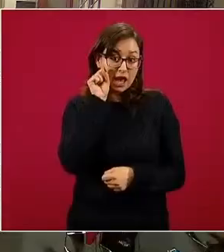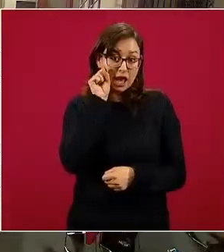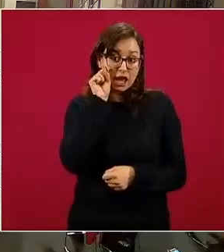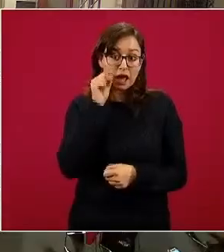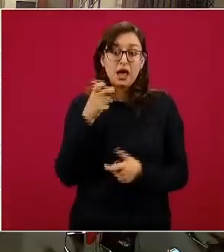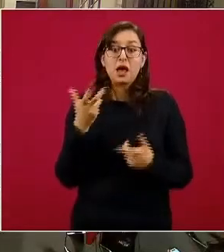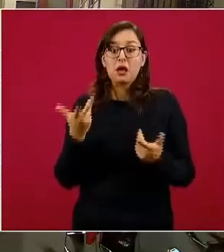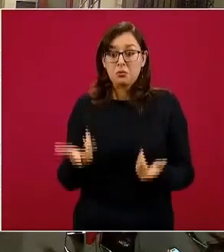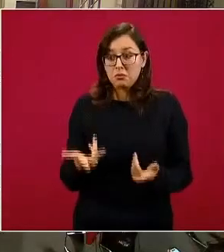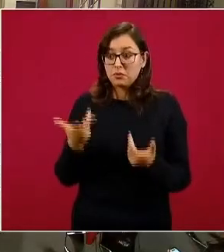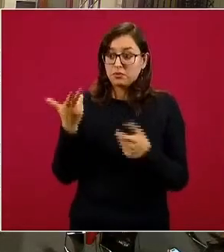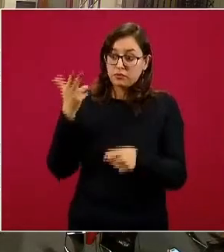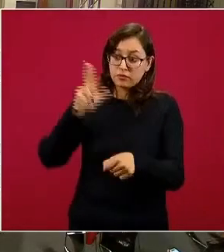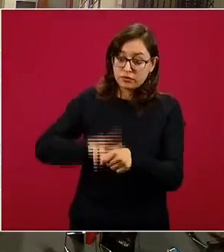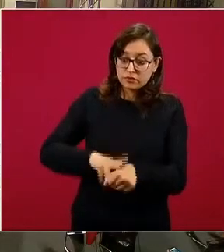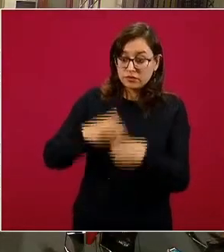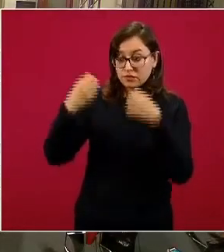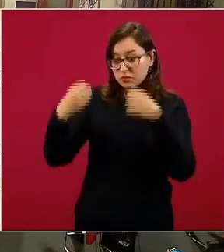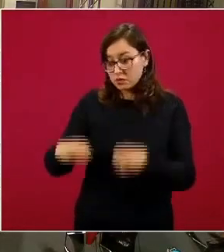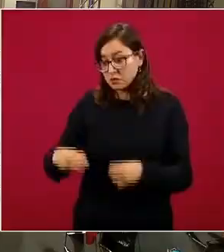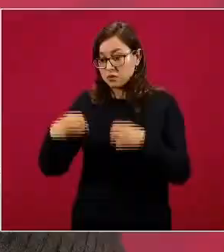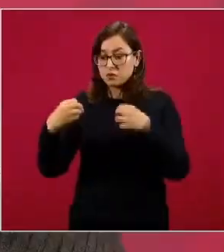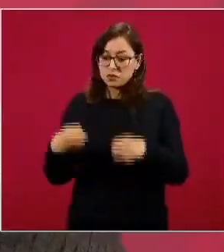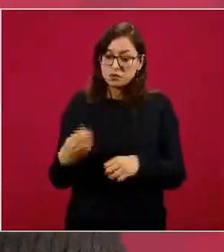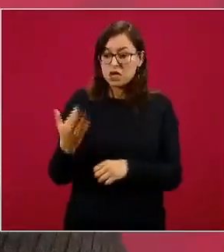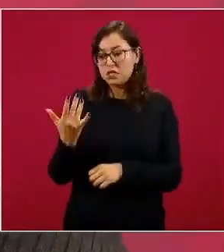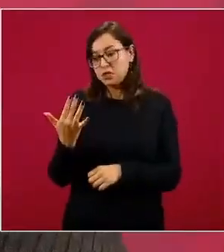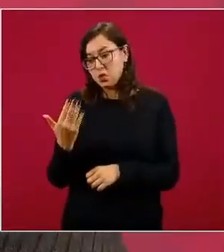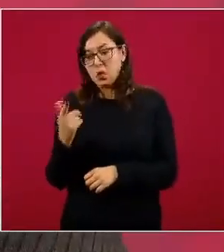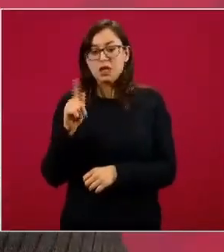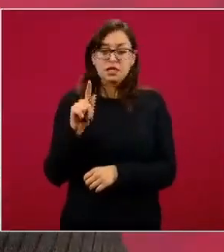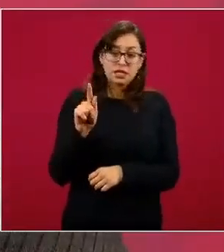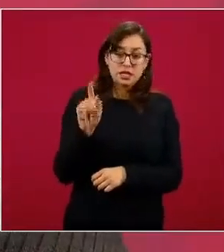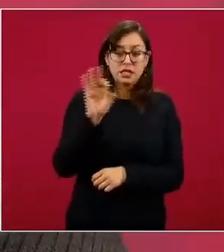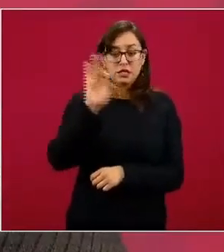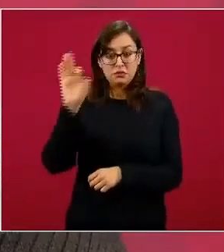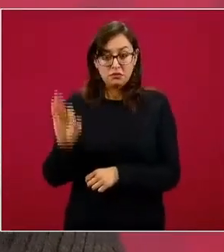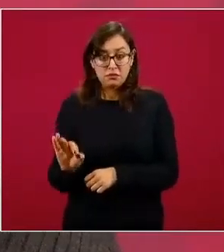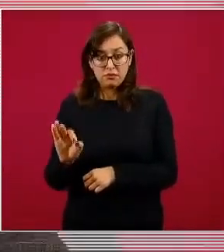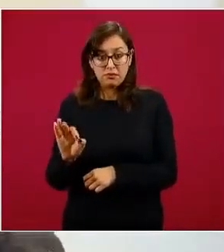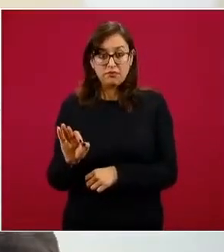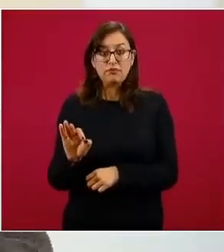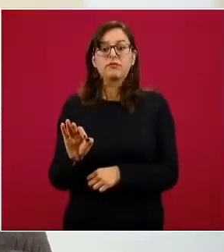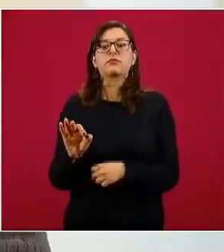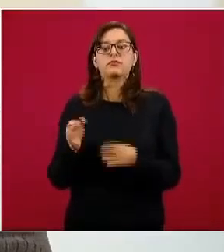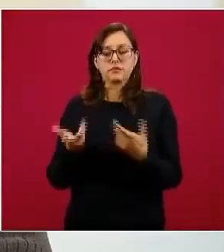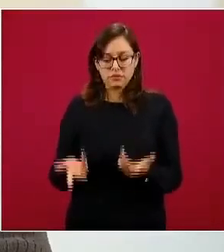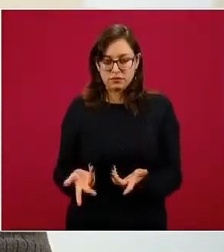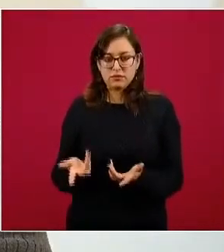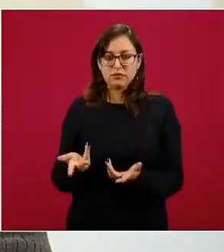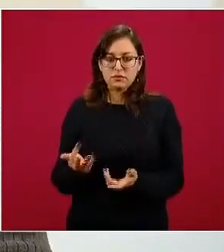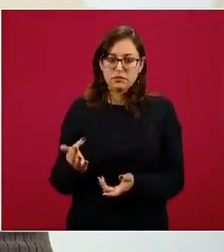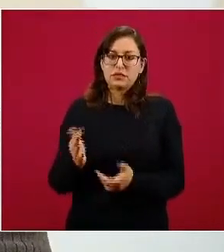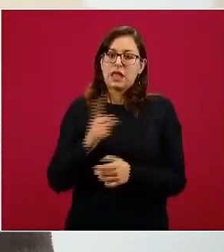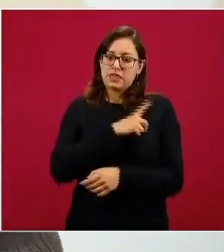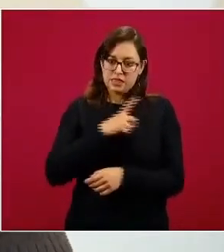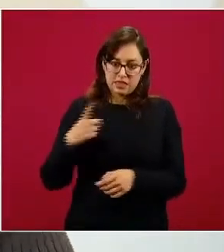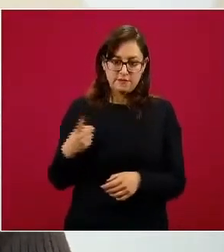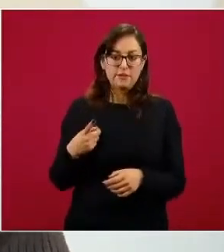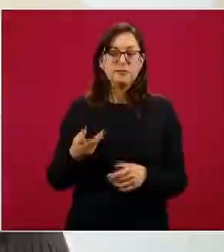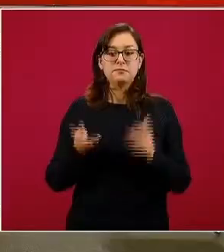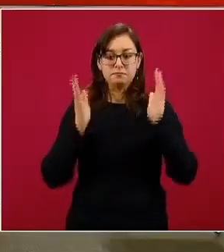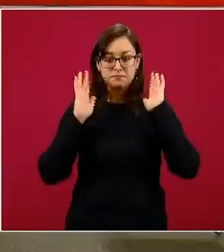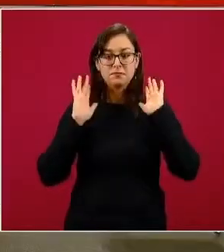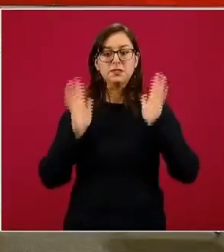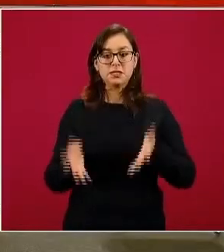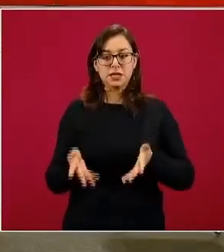la ocupación hospitalaria es entre el 50 y el 70% de la ocupación, es cuando se deben ya detonar las actividades